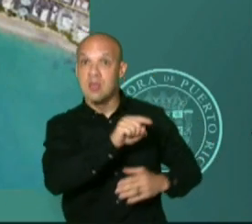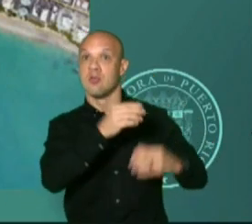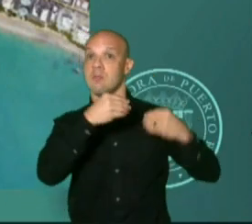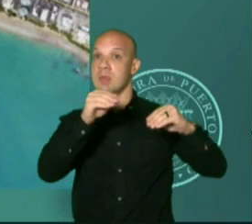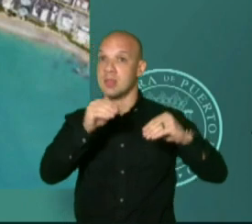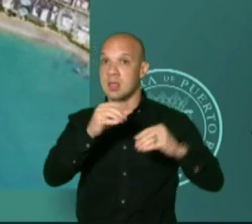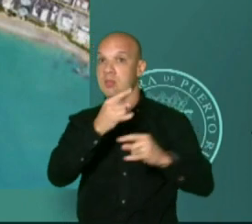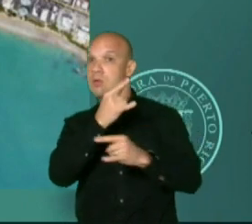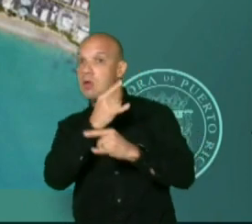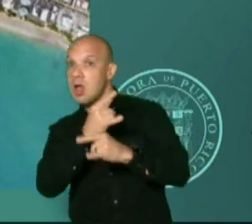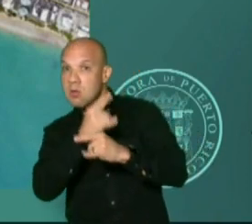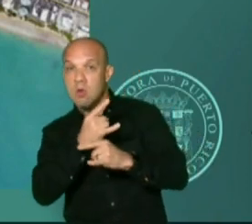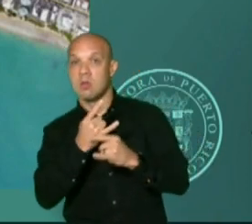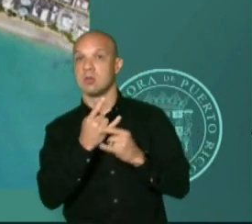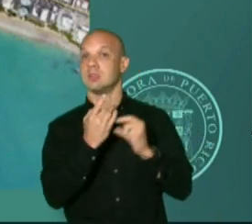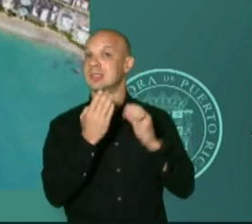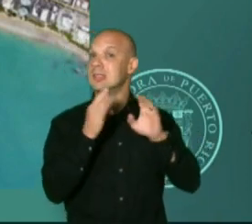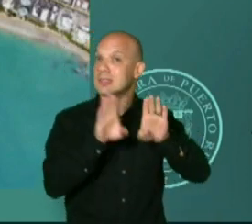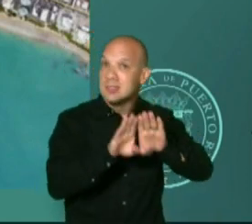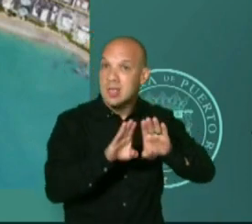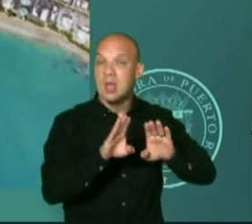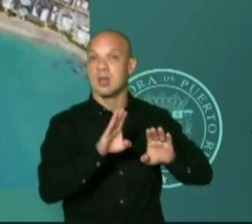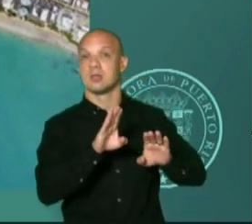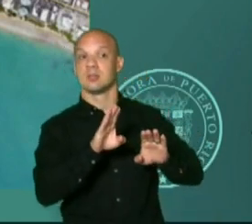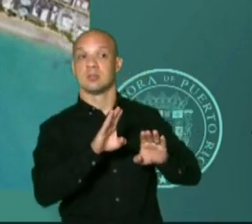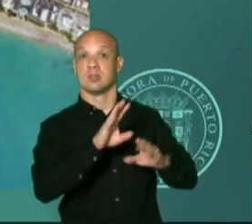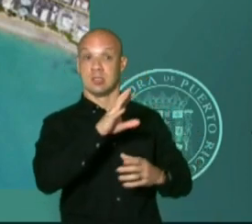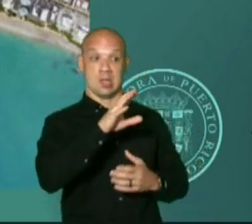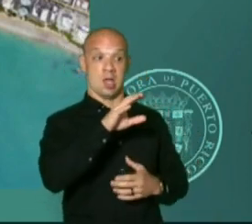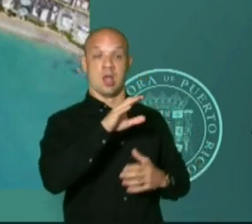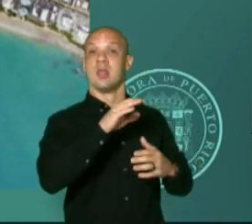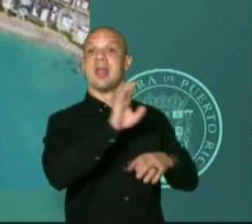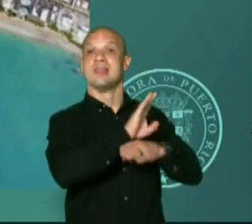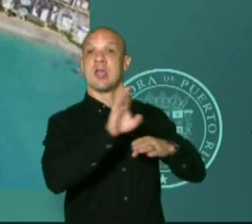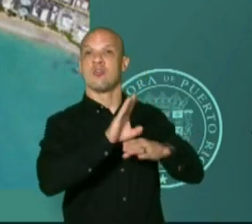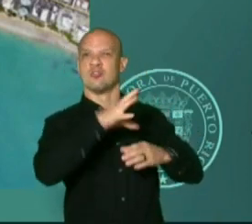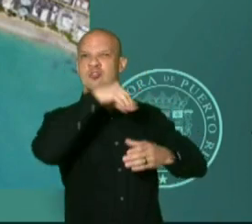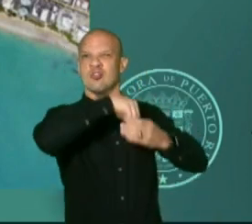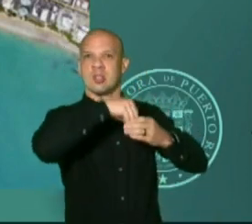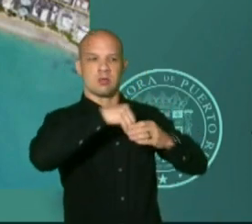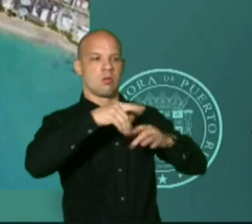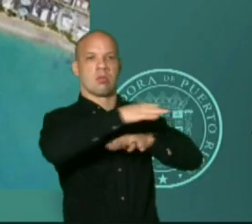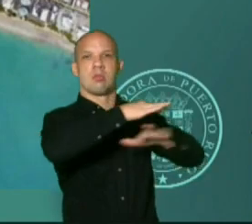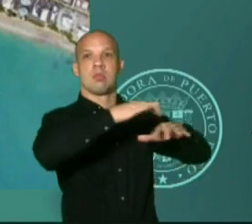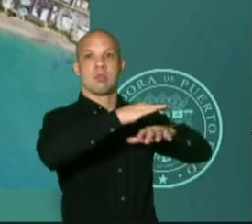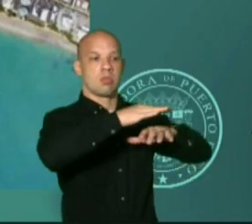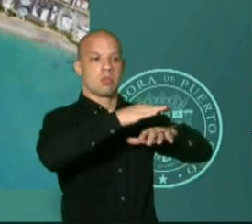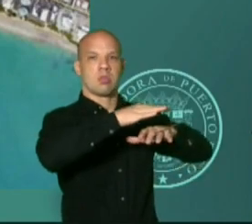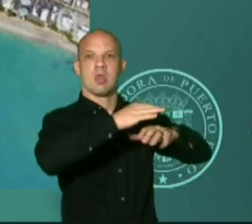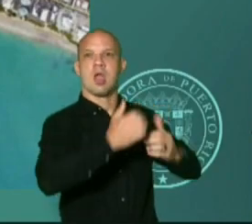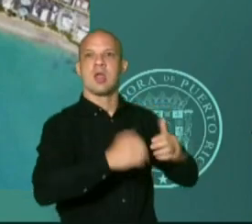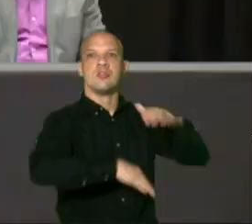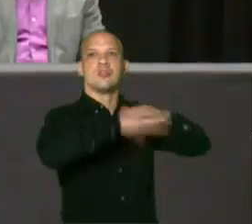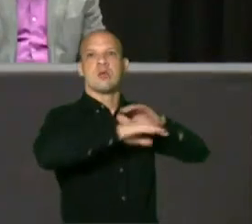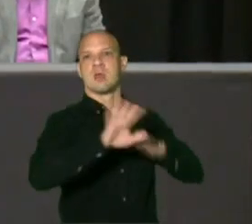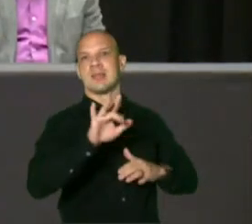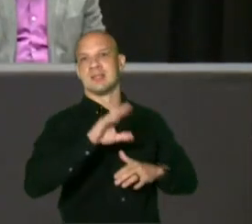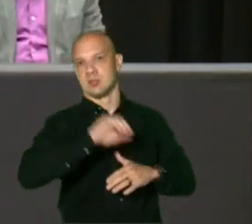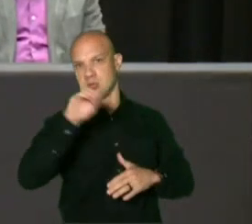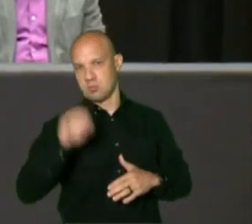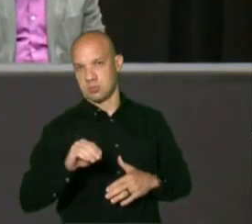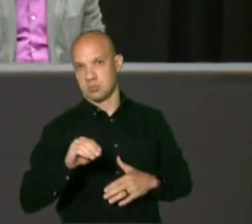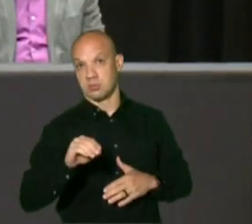la venta de bebidas alcohólicas, del cierre y de dentro de los negocios el 25%, además del distanciamiento